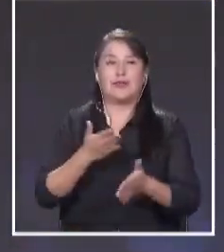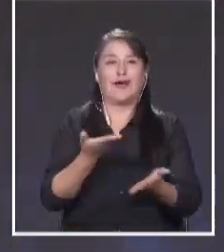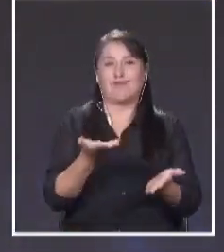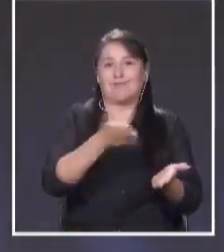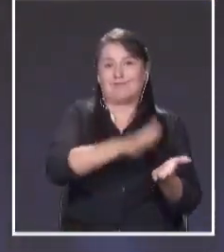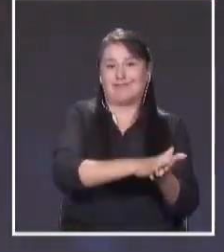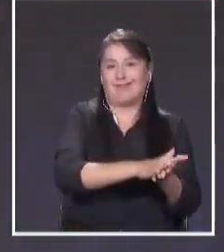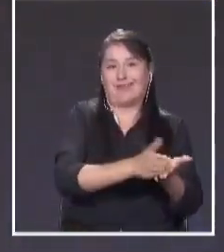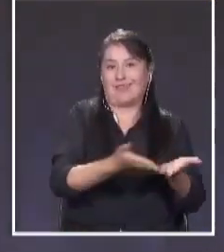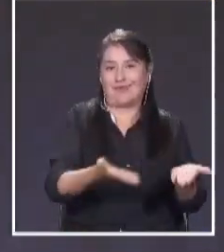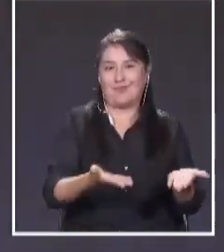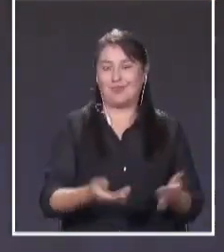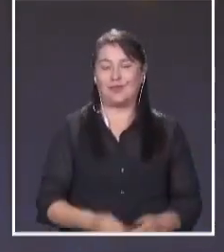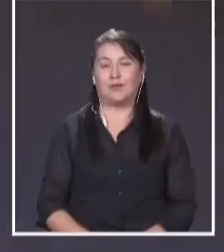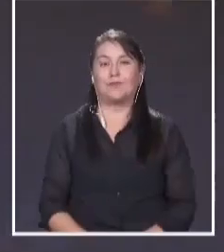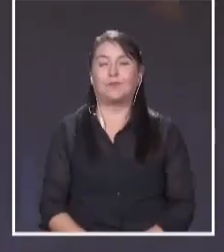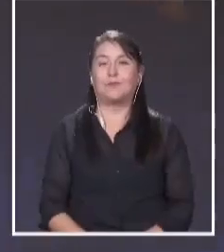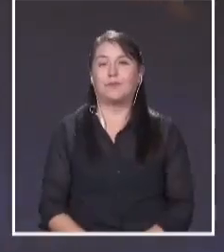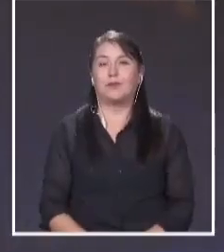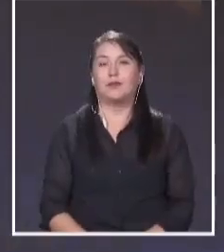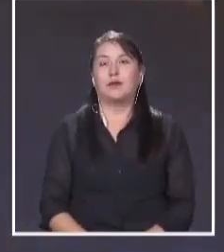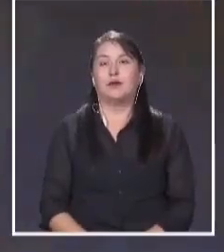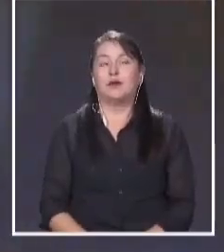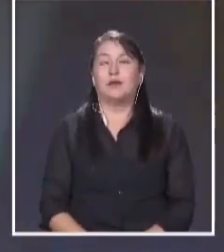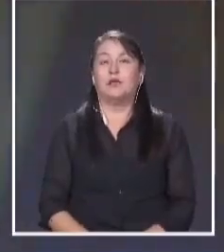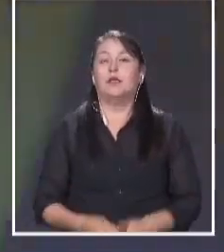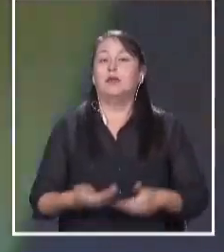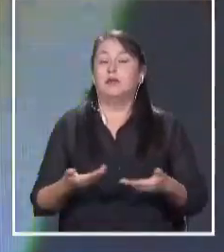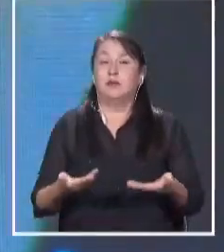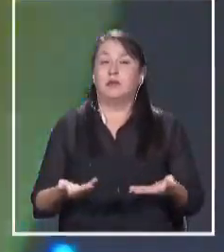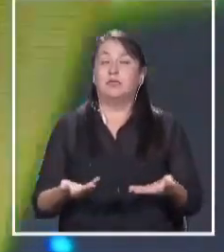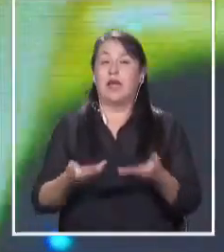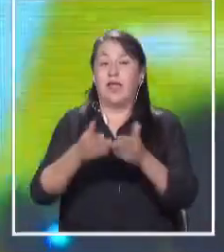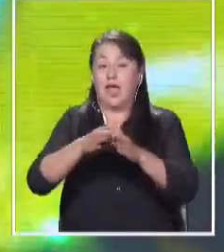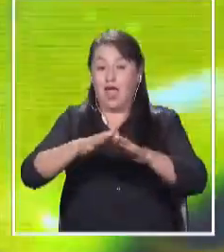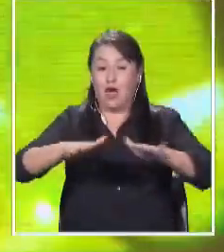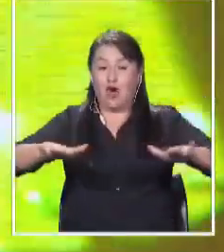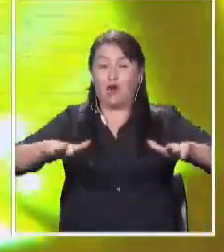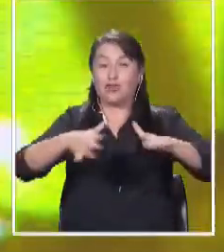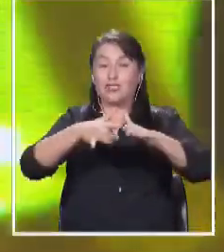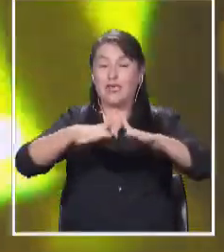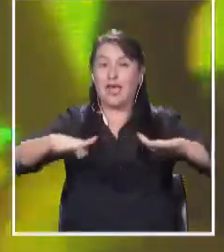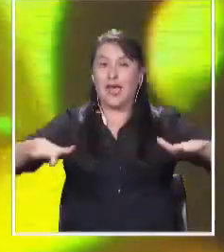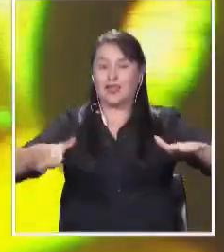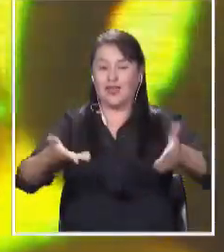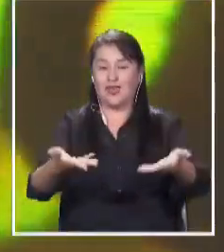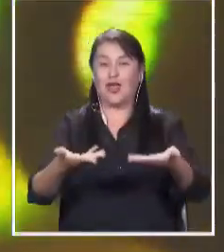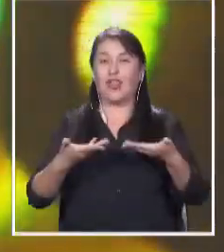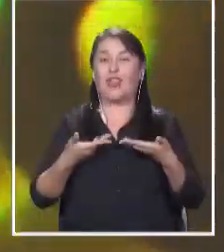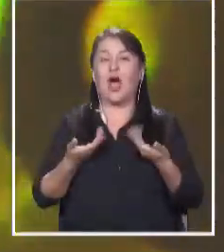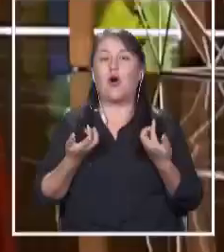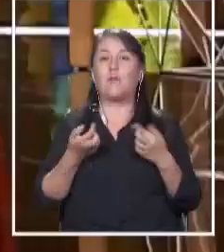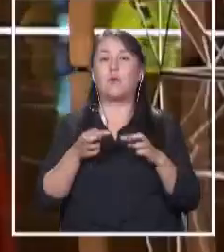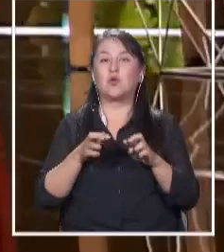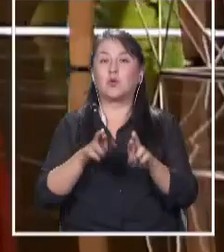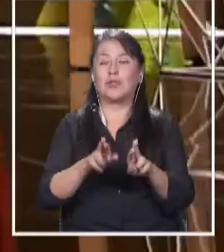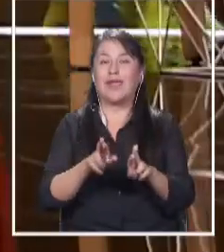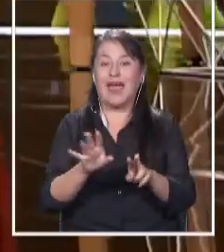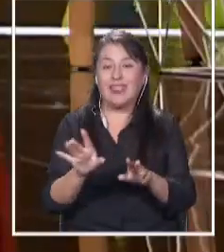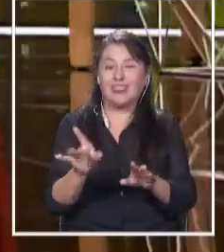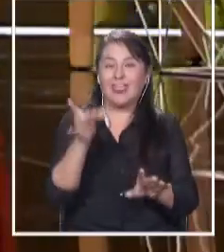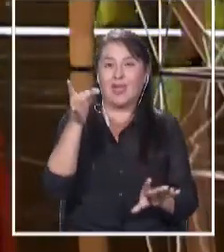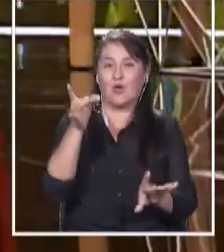¿ya? Entonces, el océano nos ofrece una tremenda oportunidad de